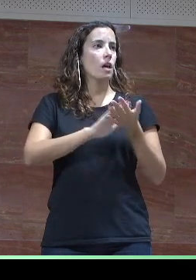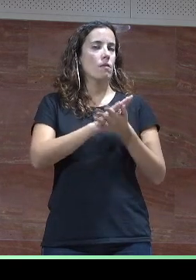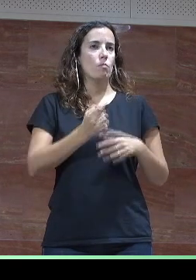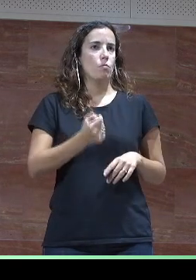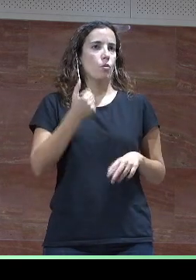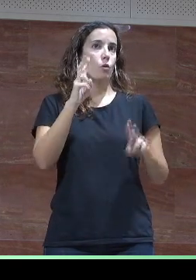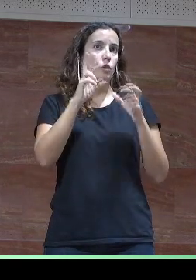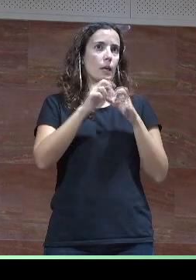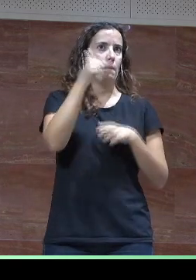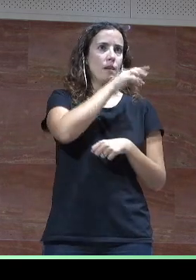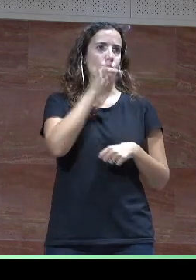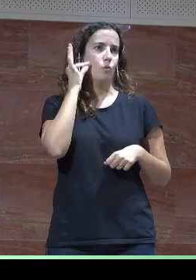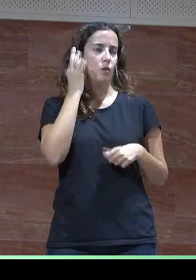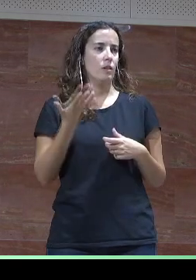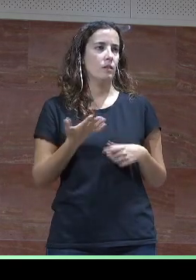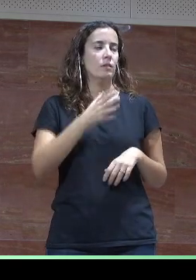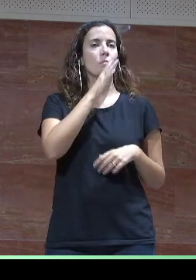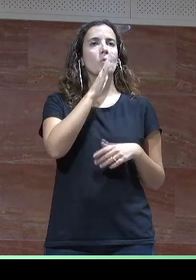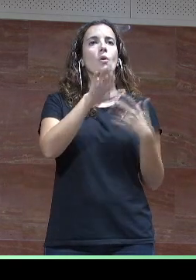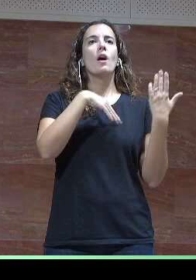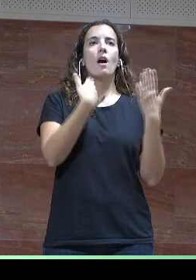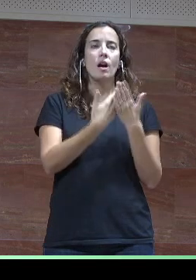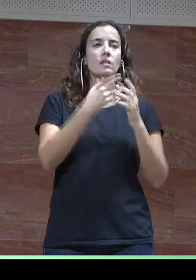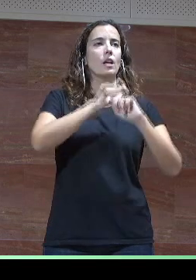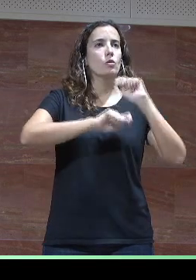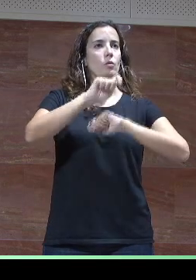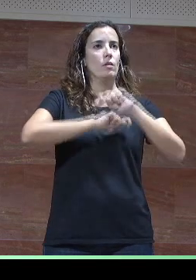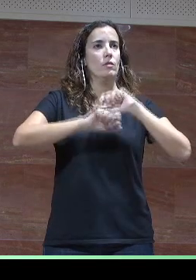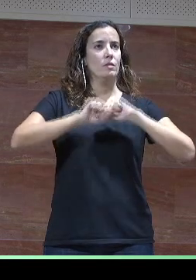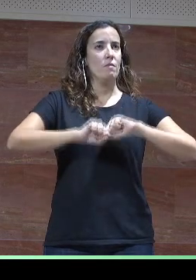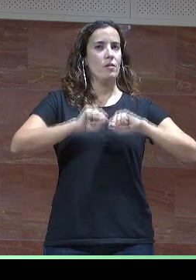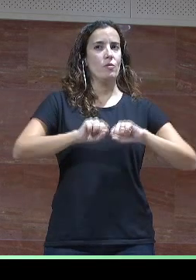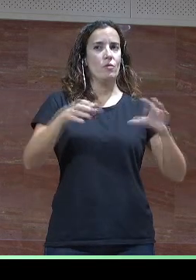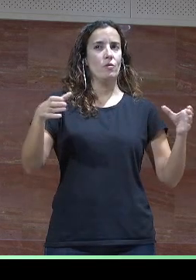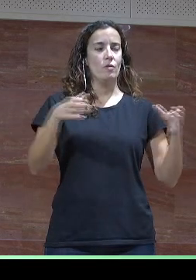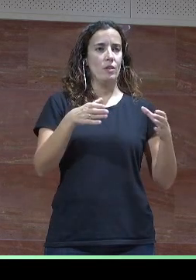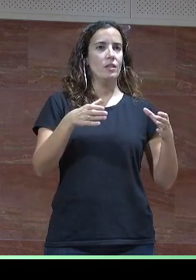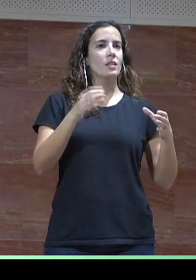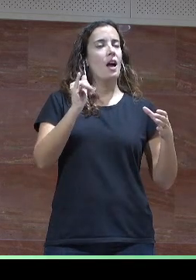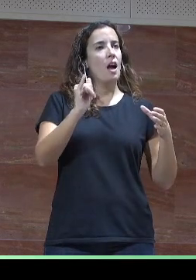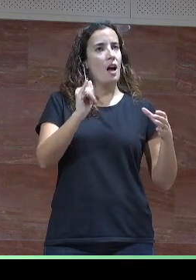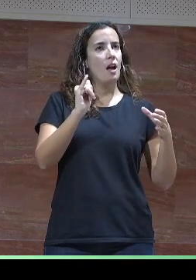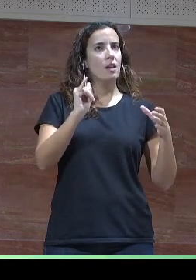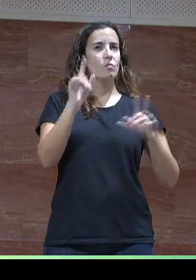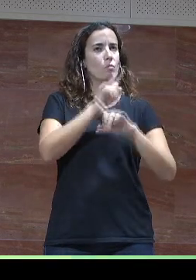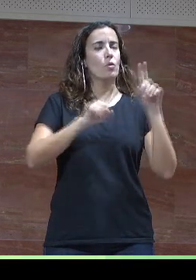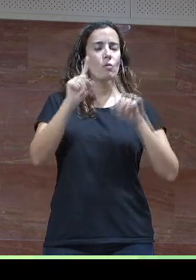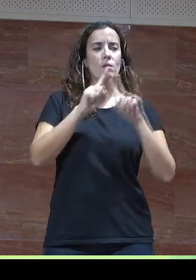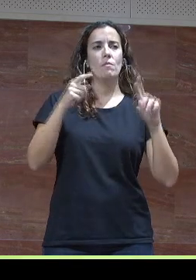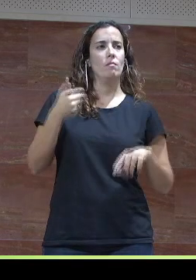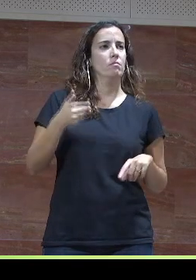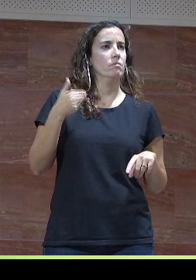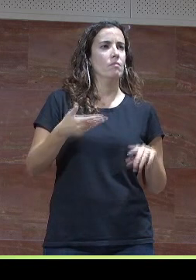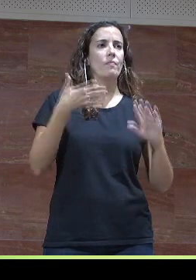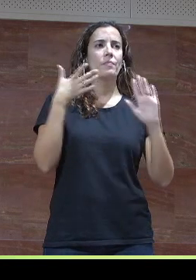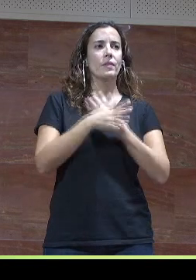mucho, porque realmente incluso en las propias asociaciones de mayores tenemos un enorme problema y es que no ponemos en